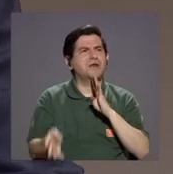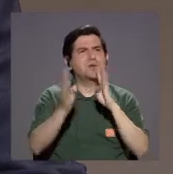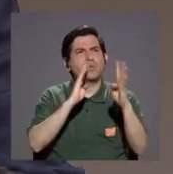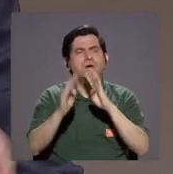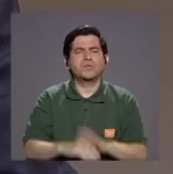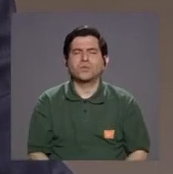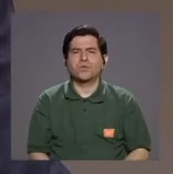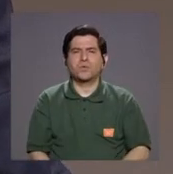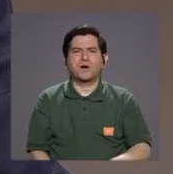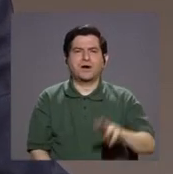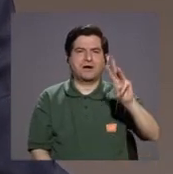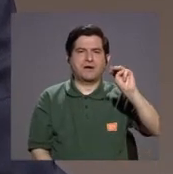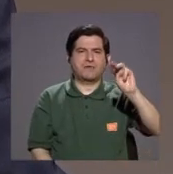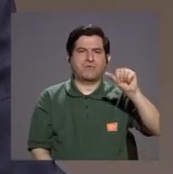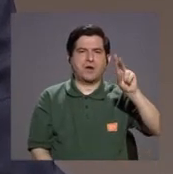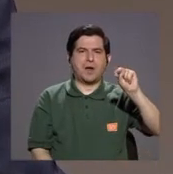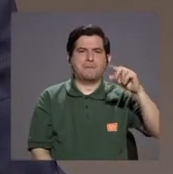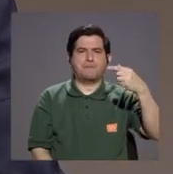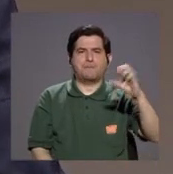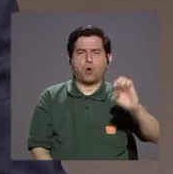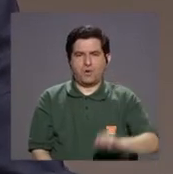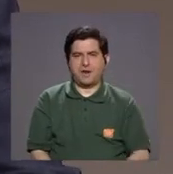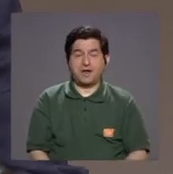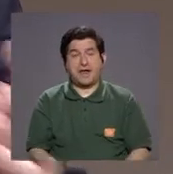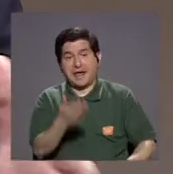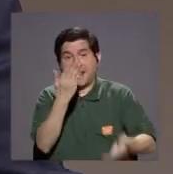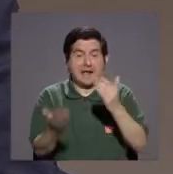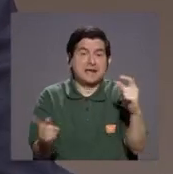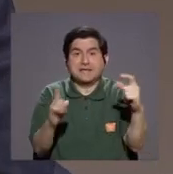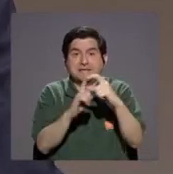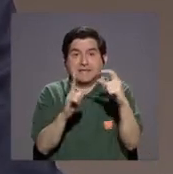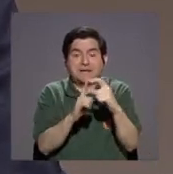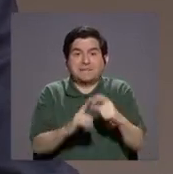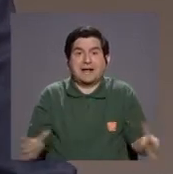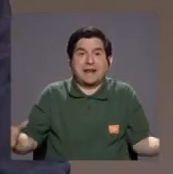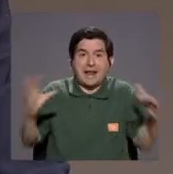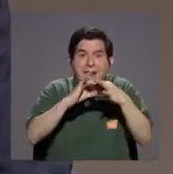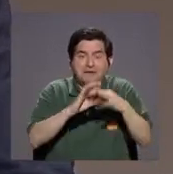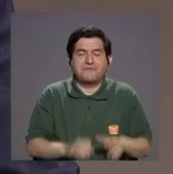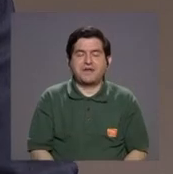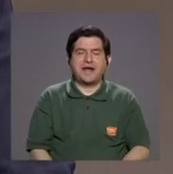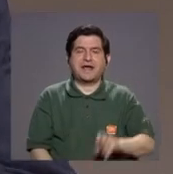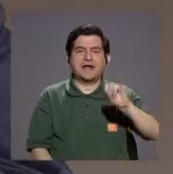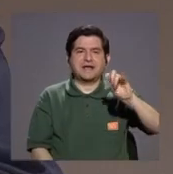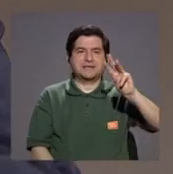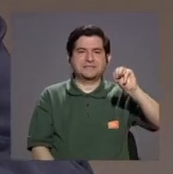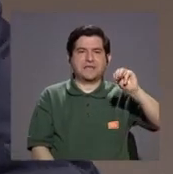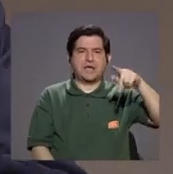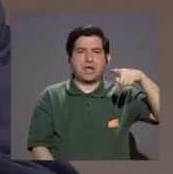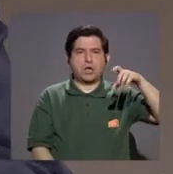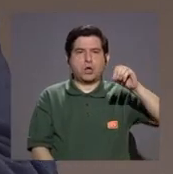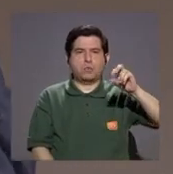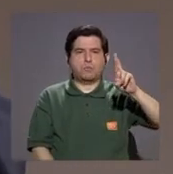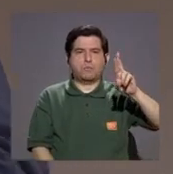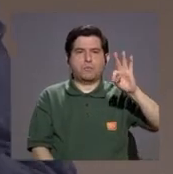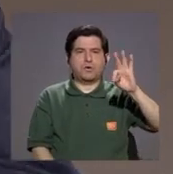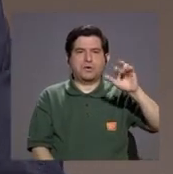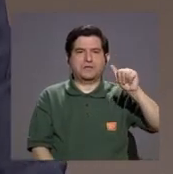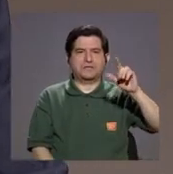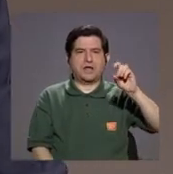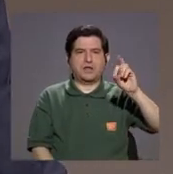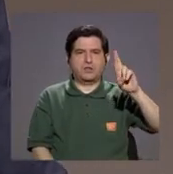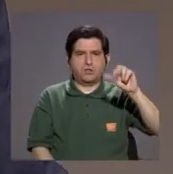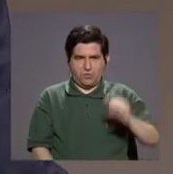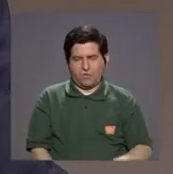monje y a veces la palabra que más se asocia a monjes importadora monge y a veces un poquito a importadora monge